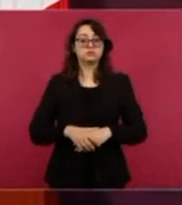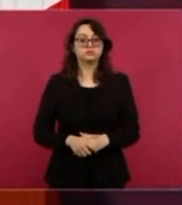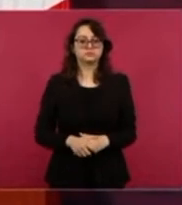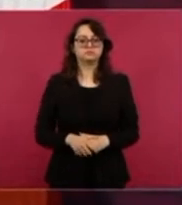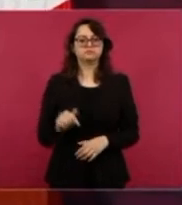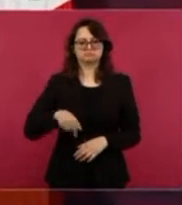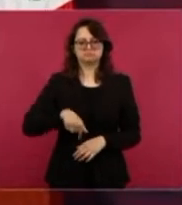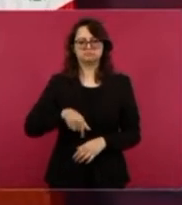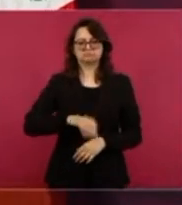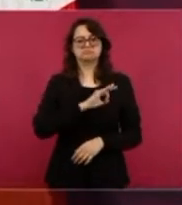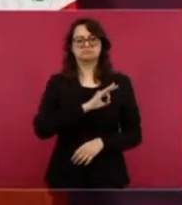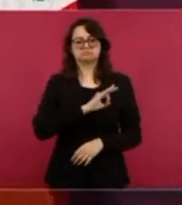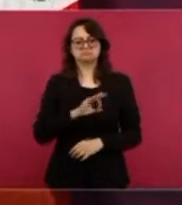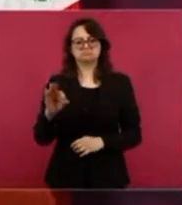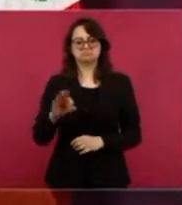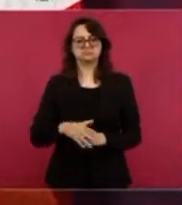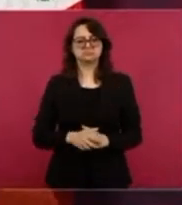Aquí